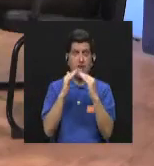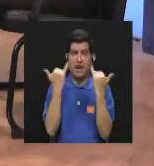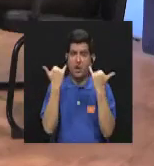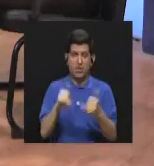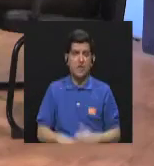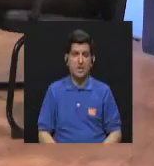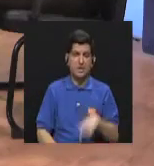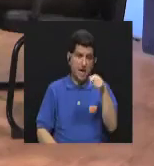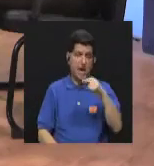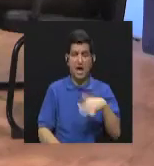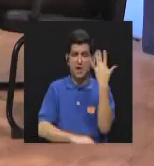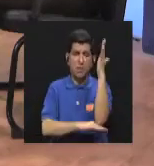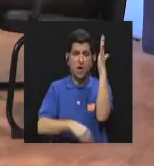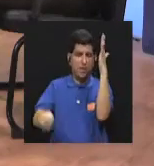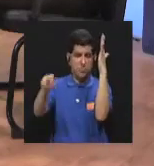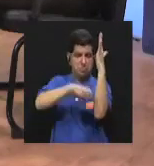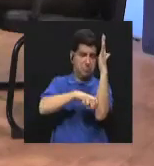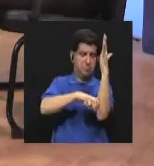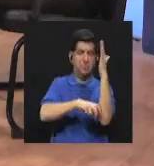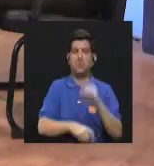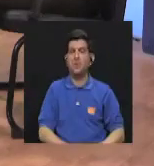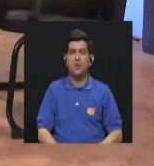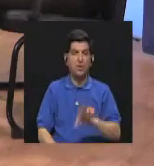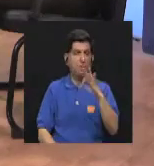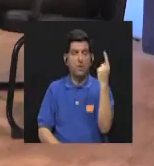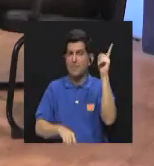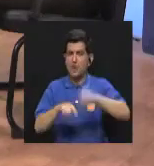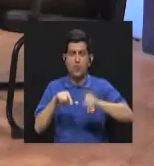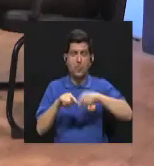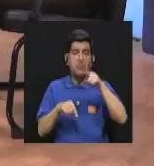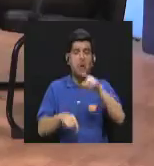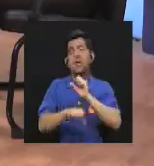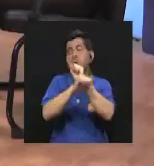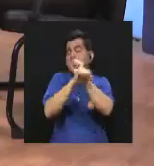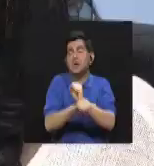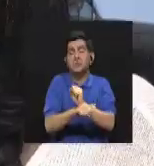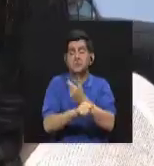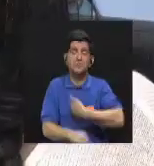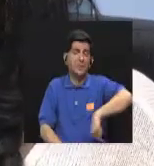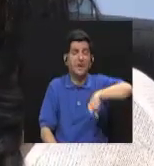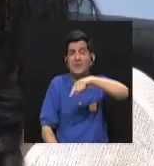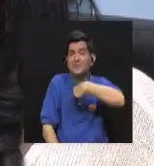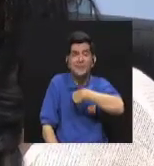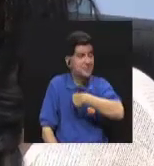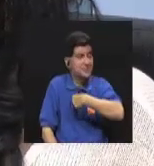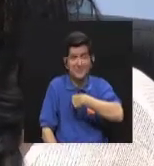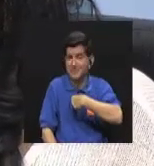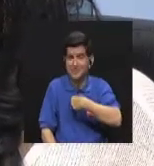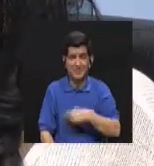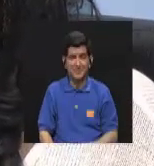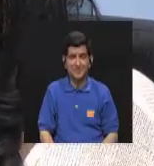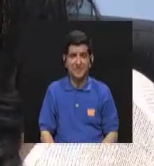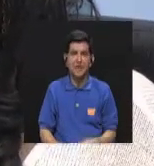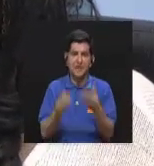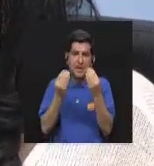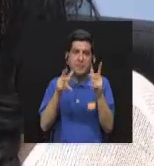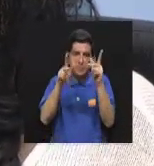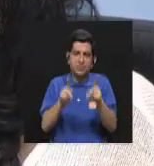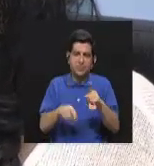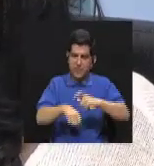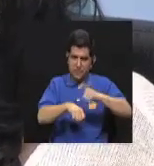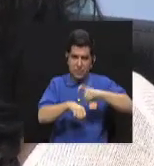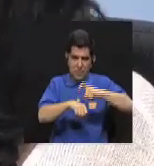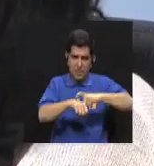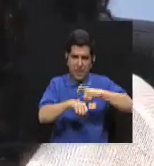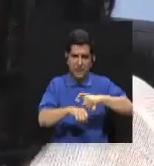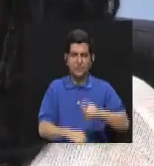de un árbol. Porque no había manera, ya no se podía. Y ellos que estaban acostumbrados, nosotros era... Y también éramos muchos, en un momento,